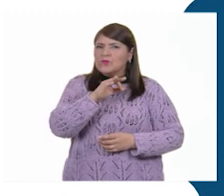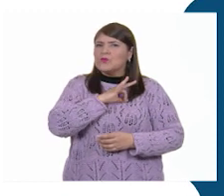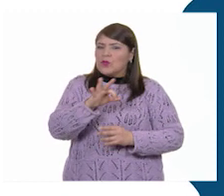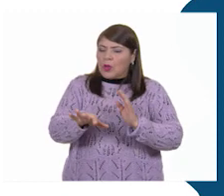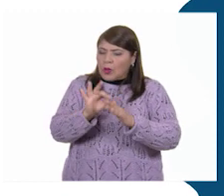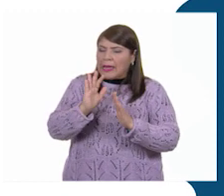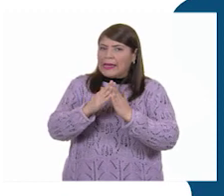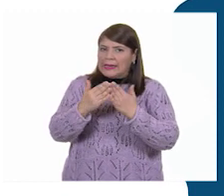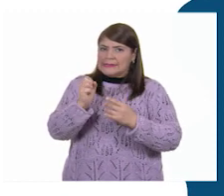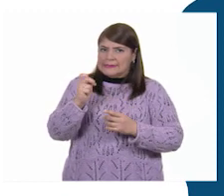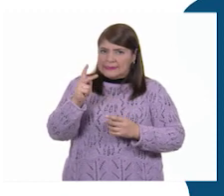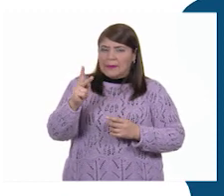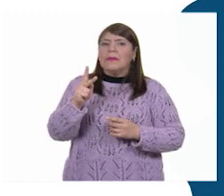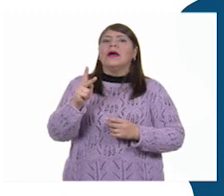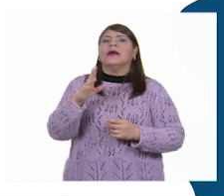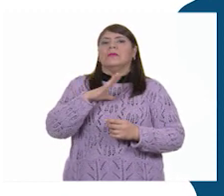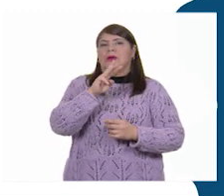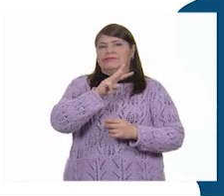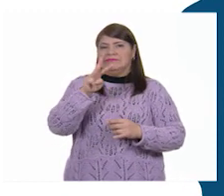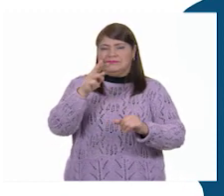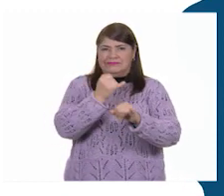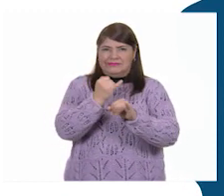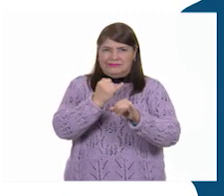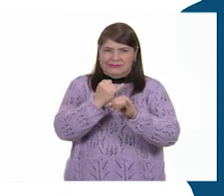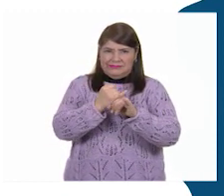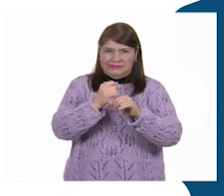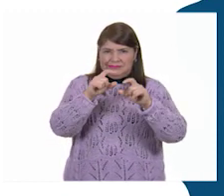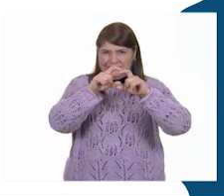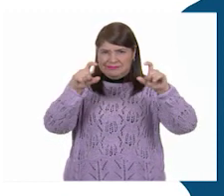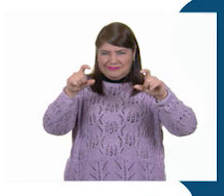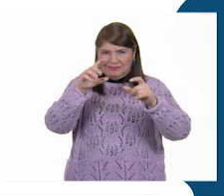los libros de texto en la página